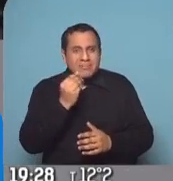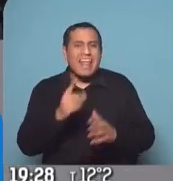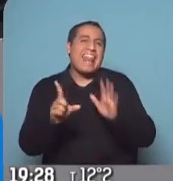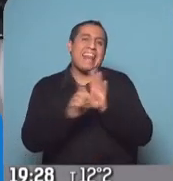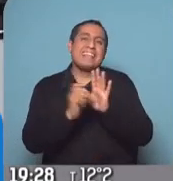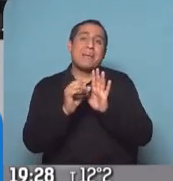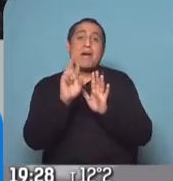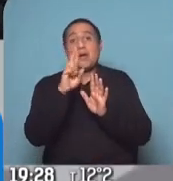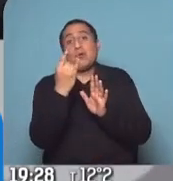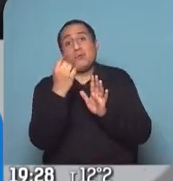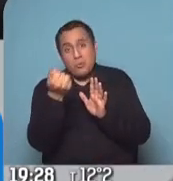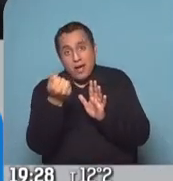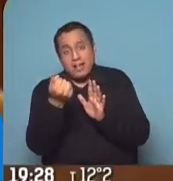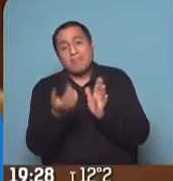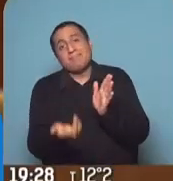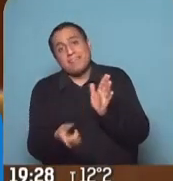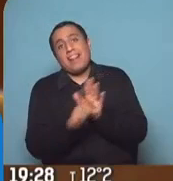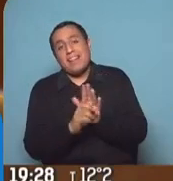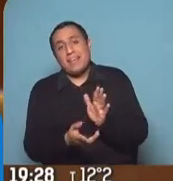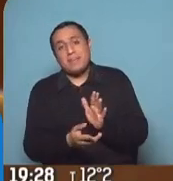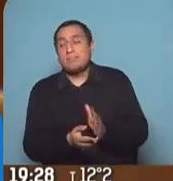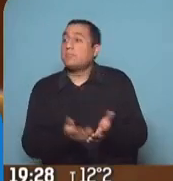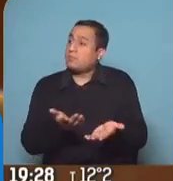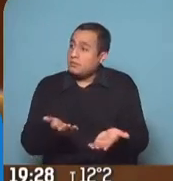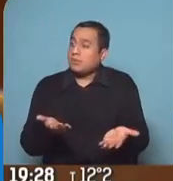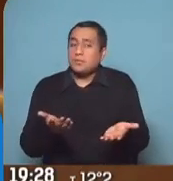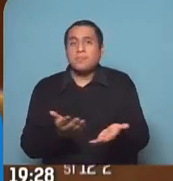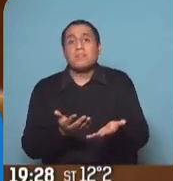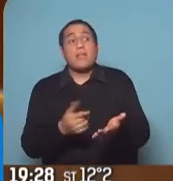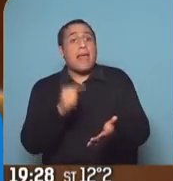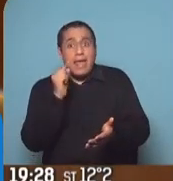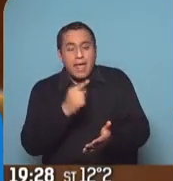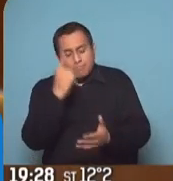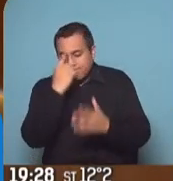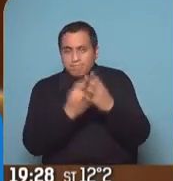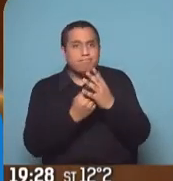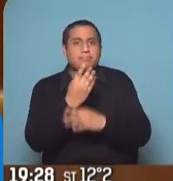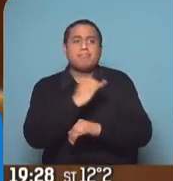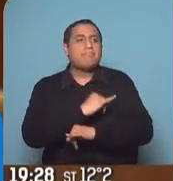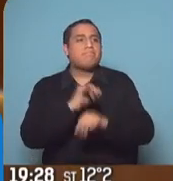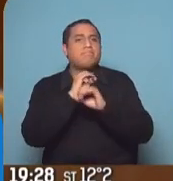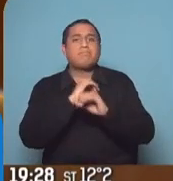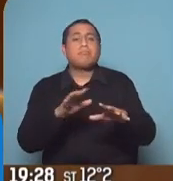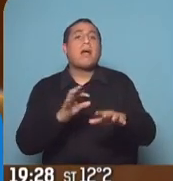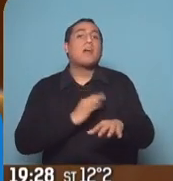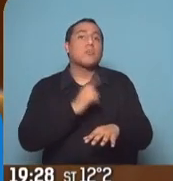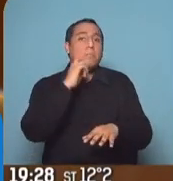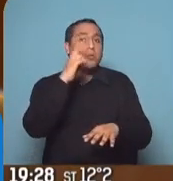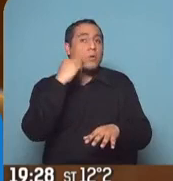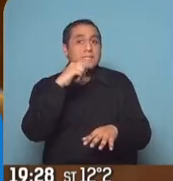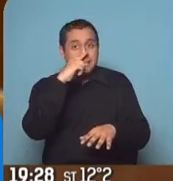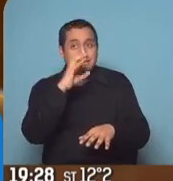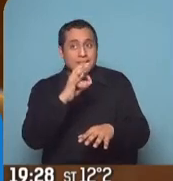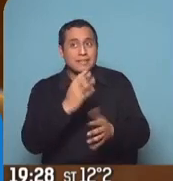llamó. Claro, Ujú, él fue el que la promovió y la sí. promovió en la década del 70. Ujú. En